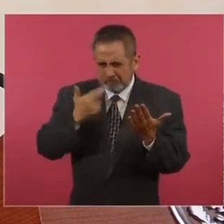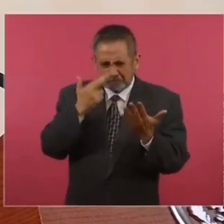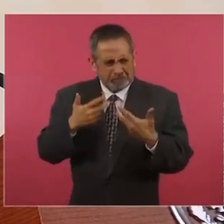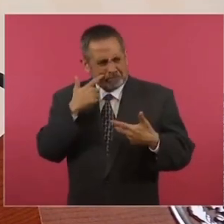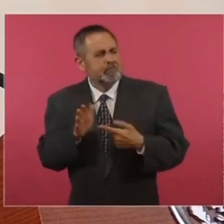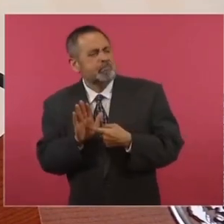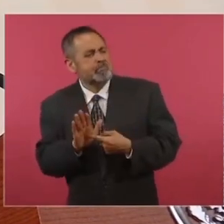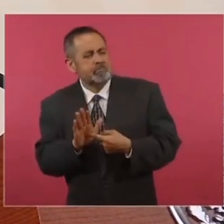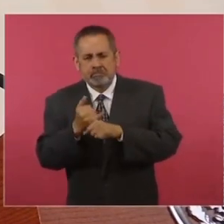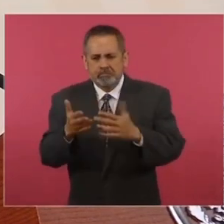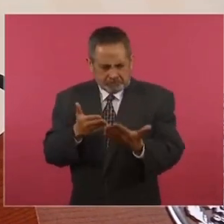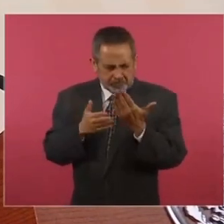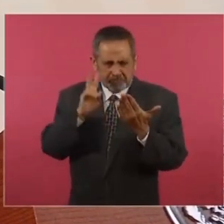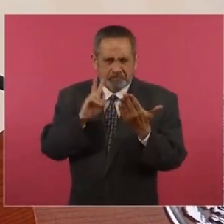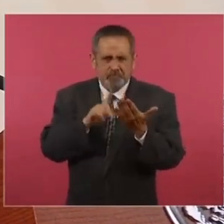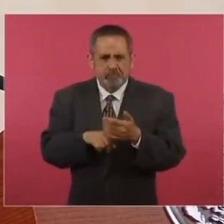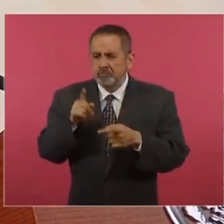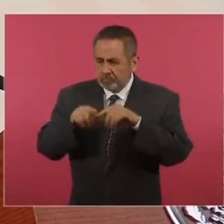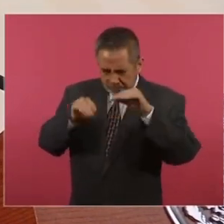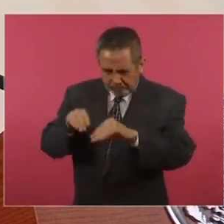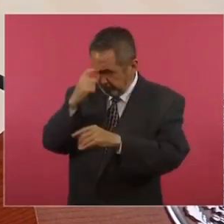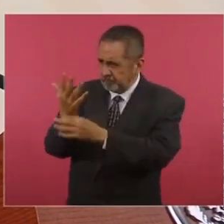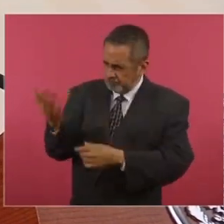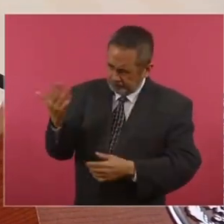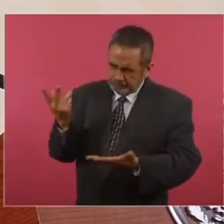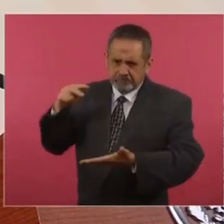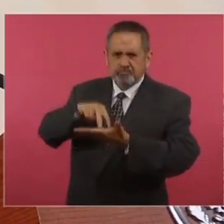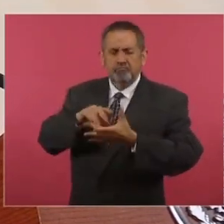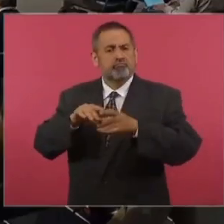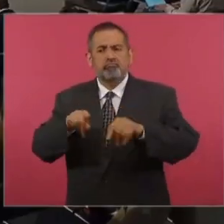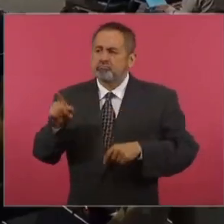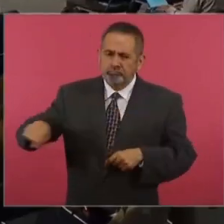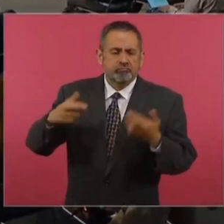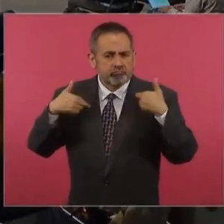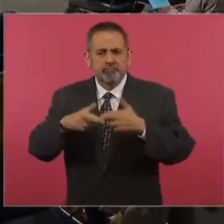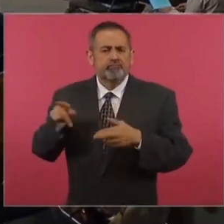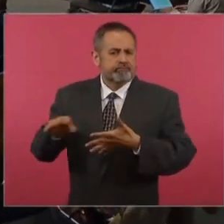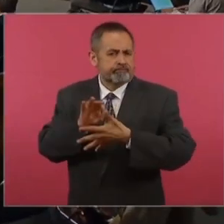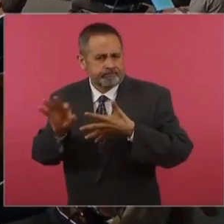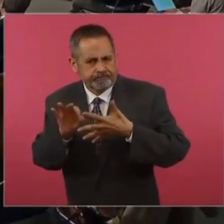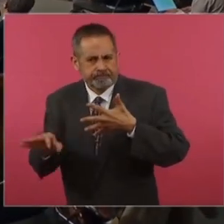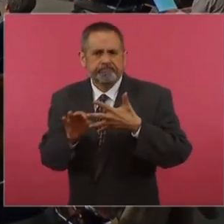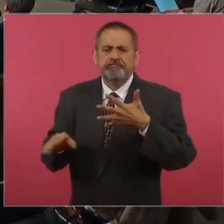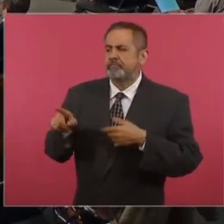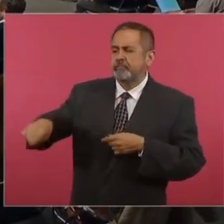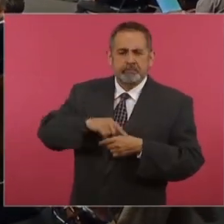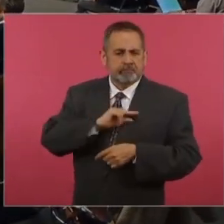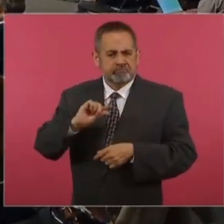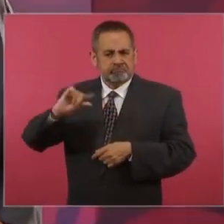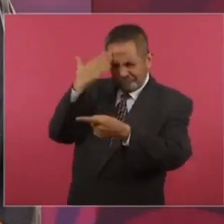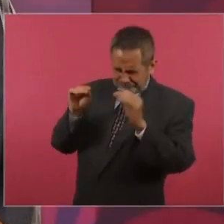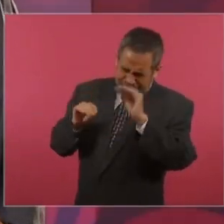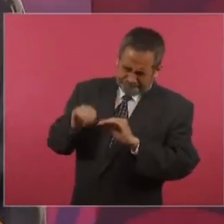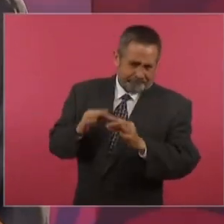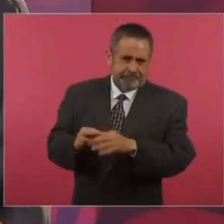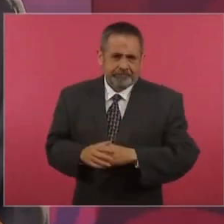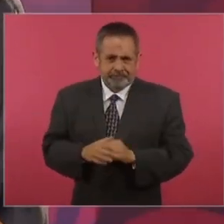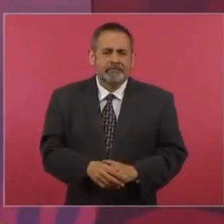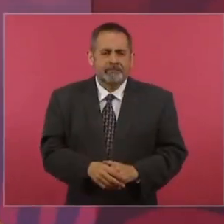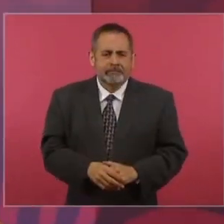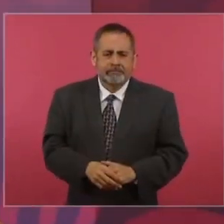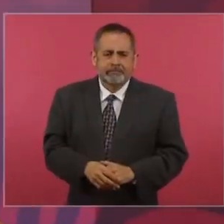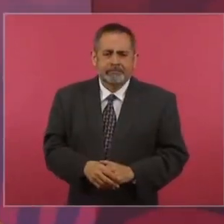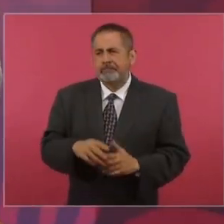que nos informen los que lo hicieron, que son maestros, que son pedagogos, que son especialistas de todas las materias, libro por